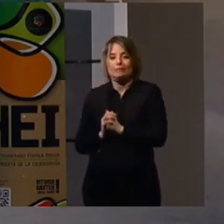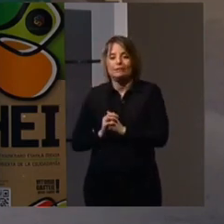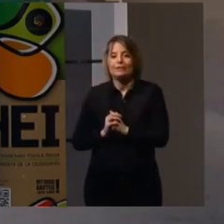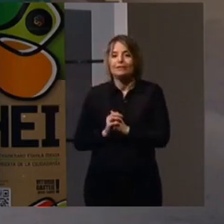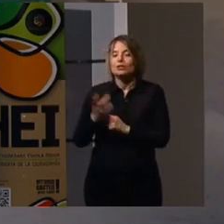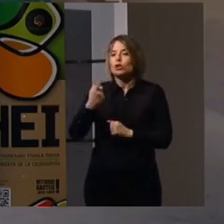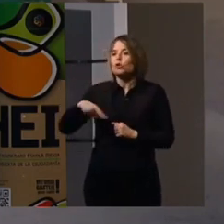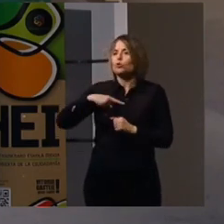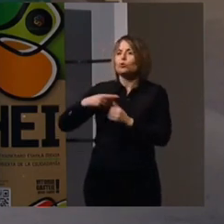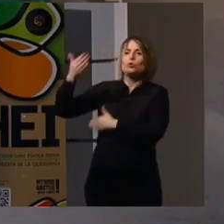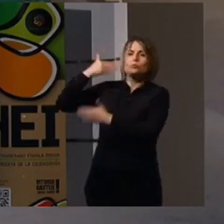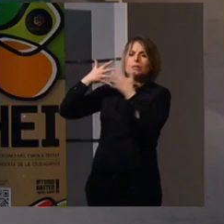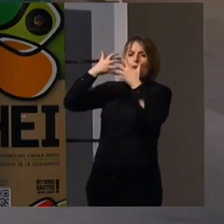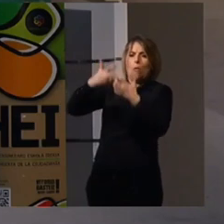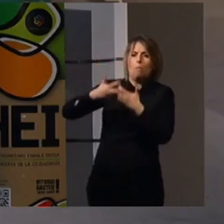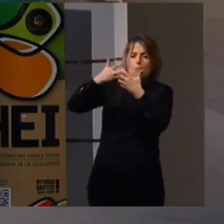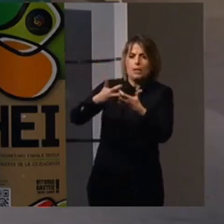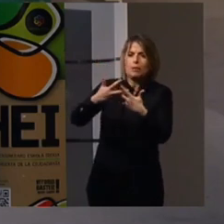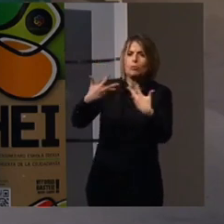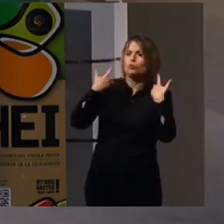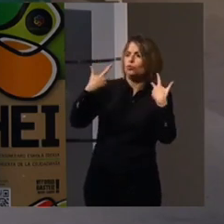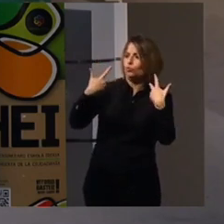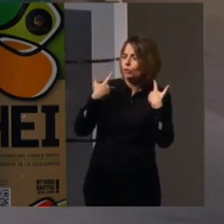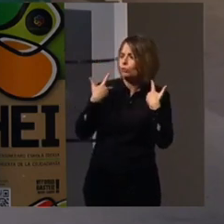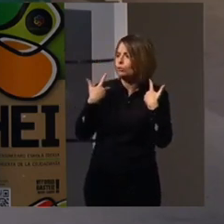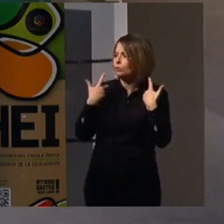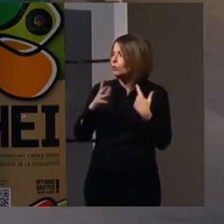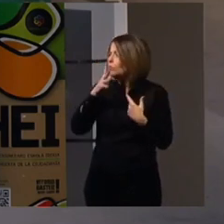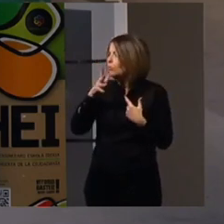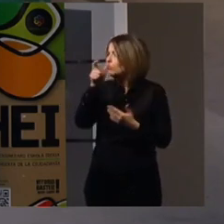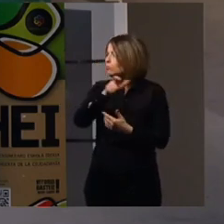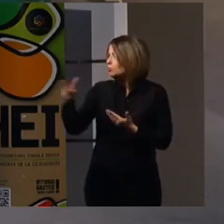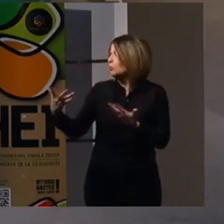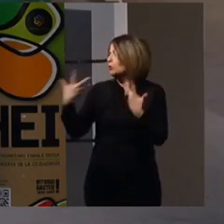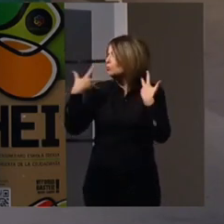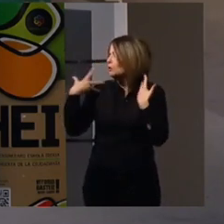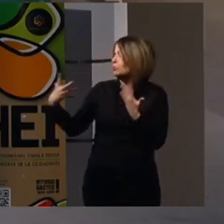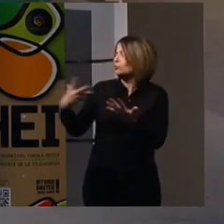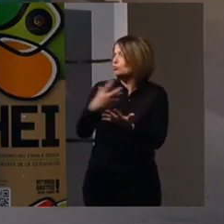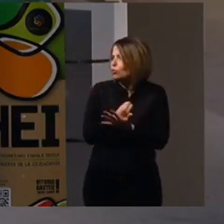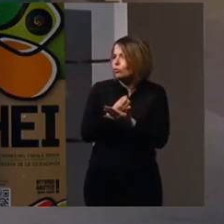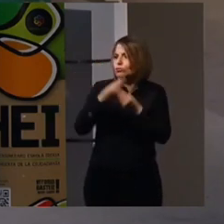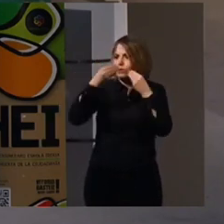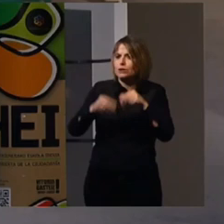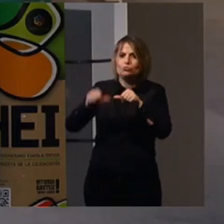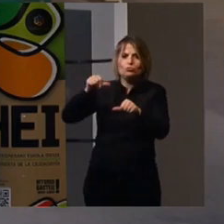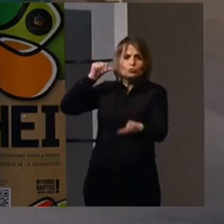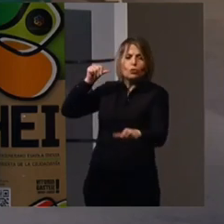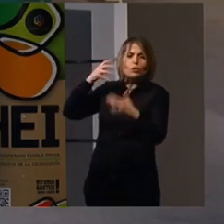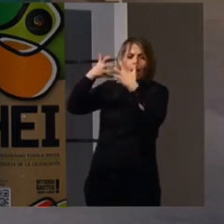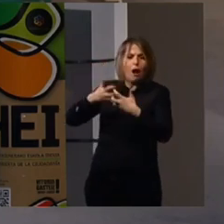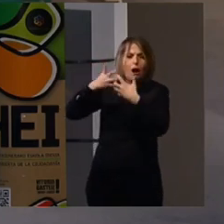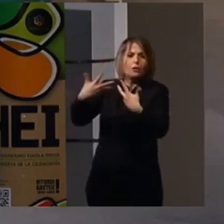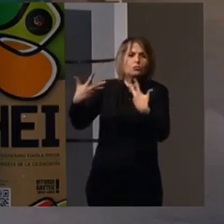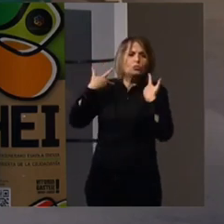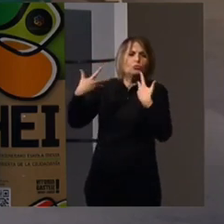Que no, nosotros en el pasado peleamos, sufrimos, porque evidentemente esto de sufrir no es una cosa nueva de ahora, históricamente hemos tenido muchos periodos